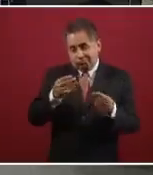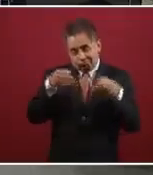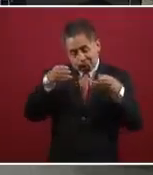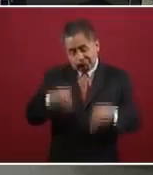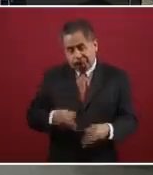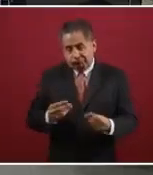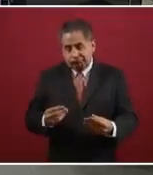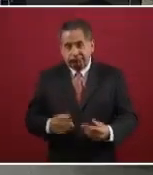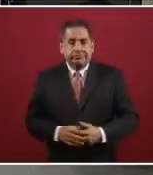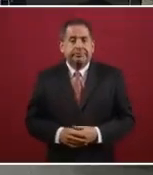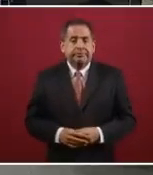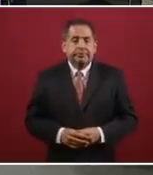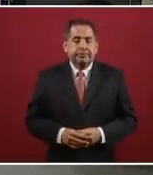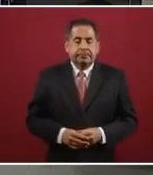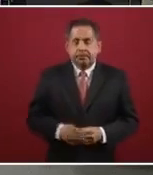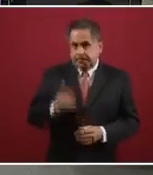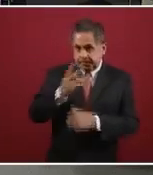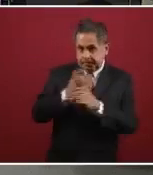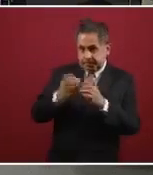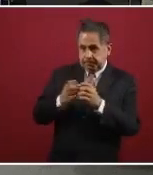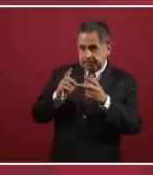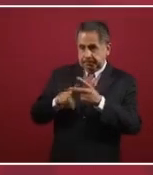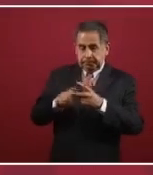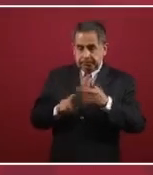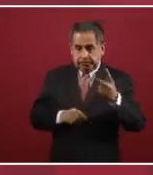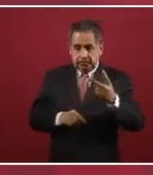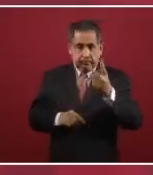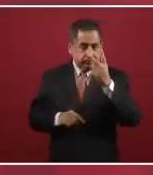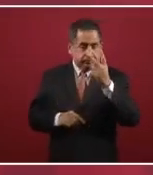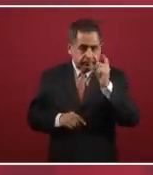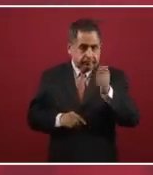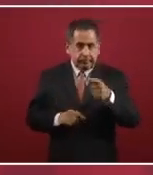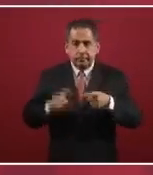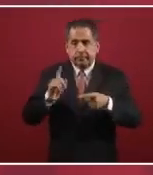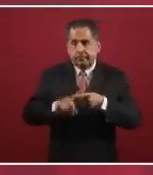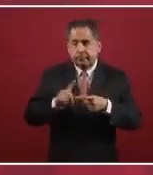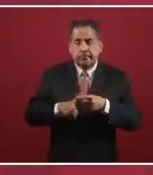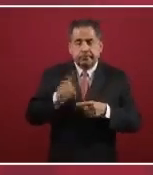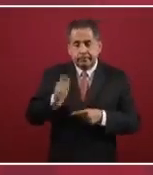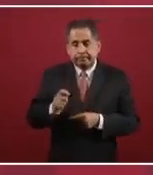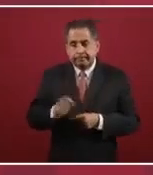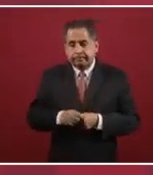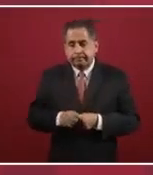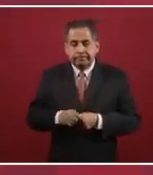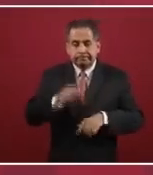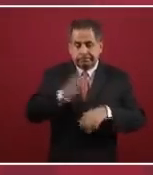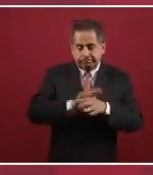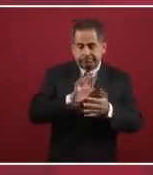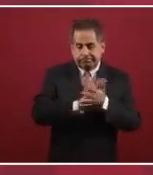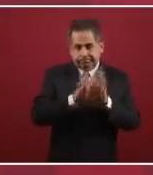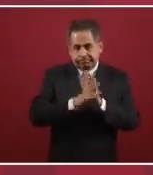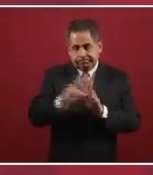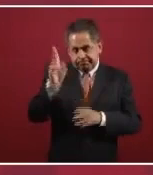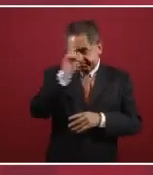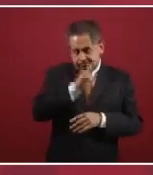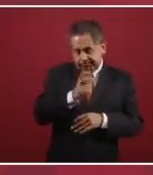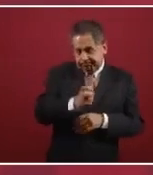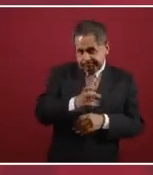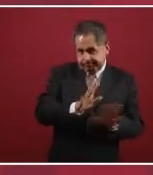tiene que ver básicamente con dos cuestiones. Primero, bueno, al incremento de la incidencia delictiva que hubo ese año,